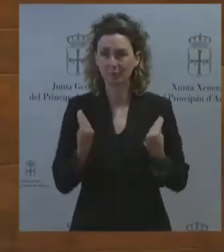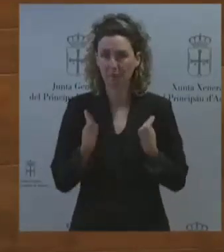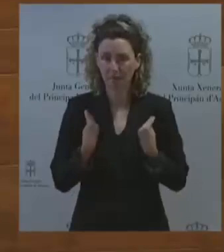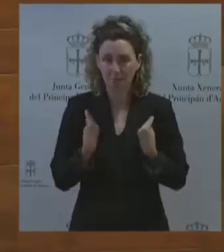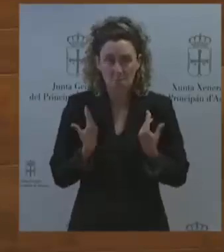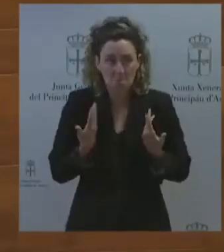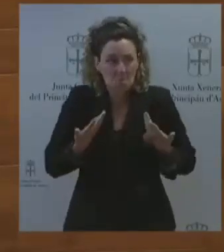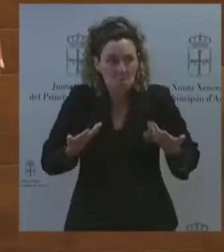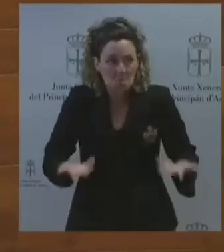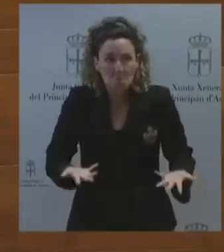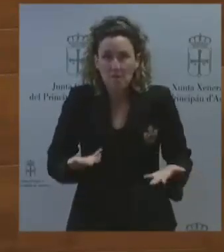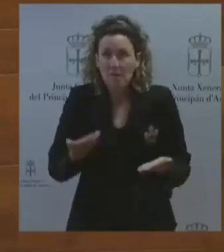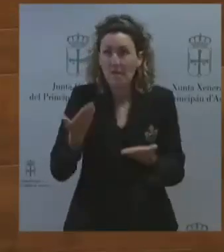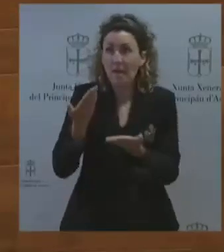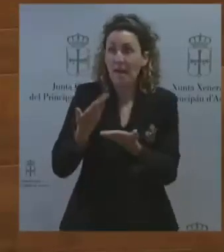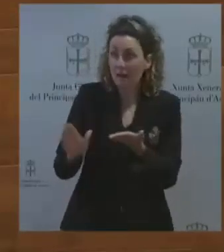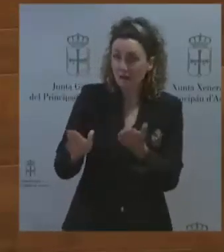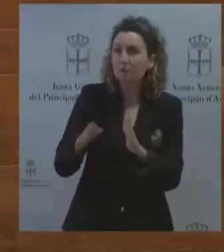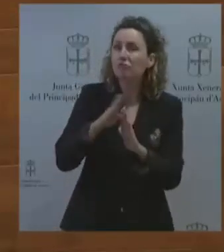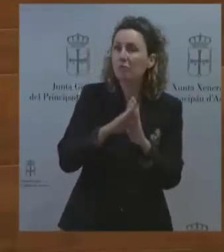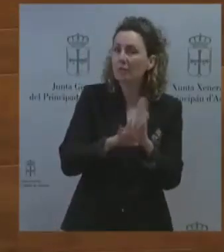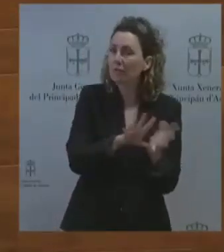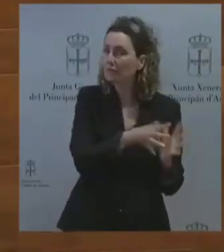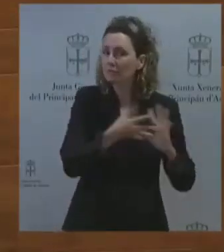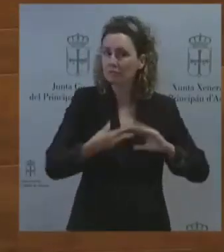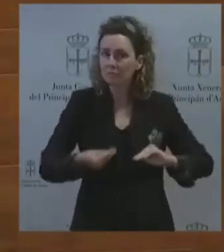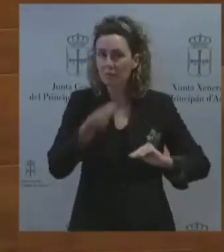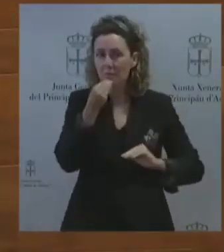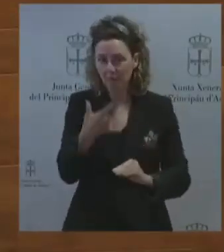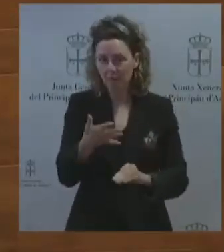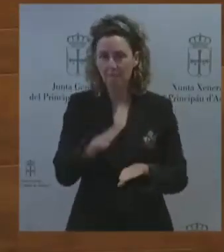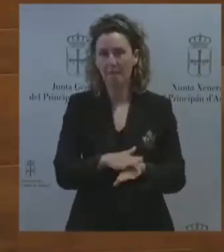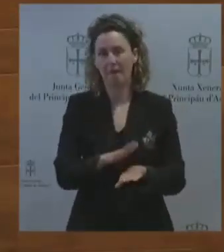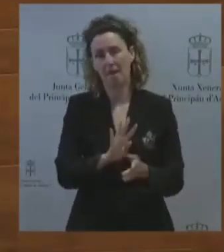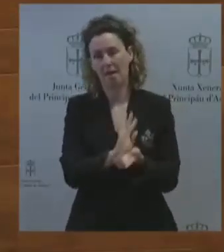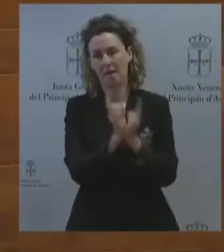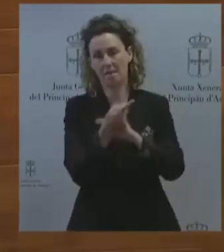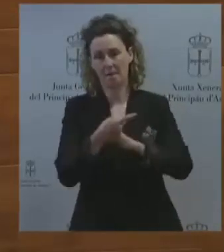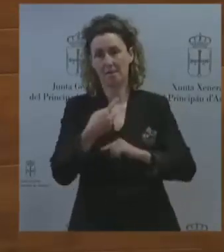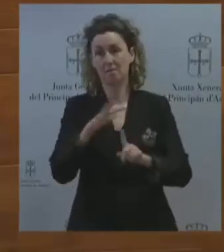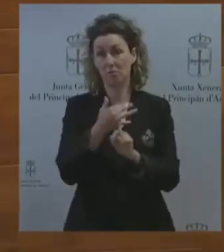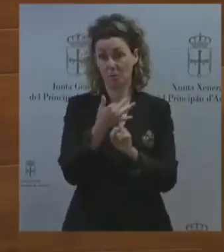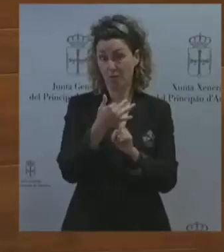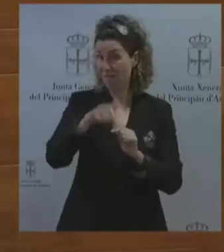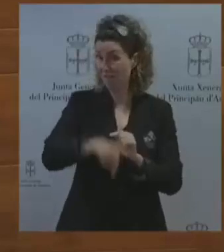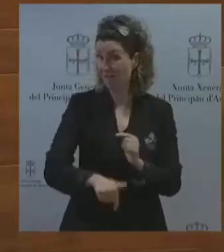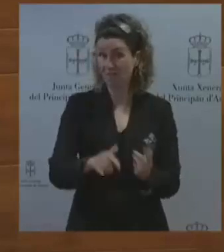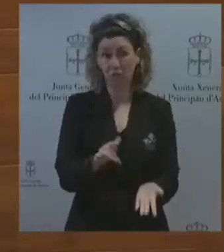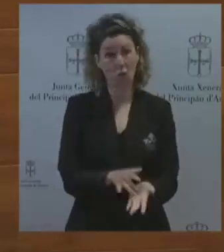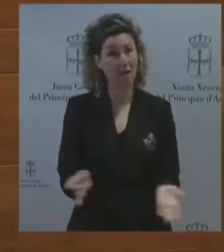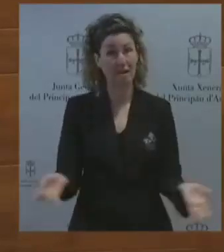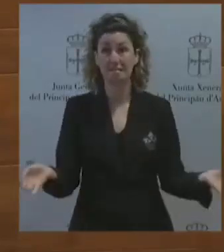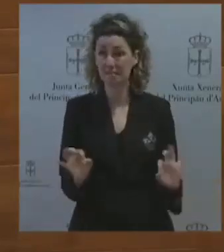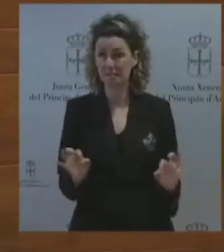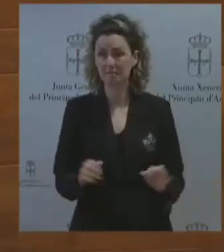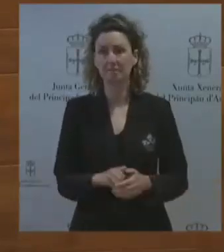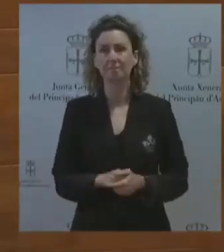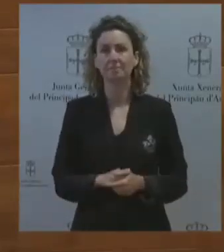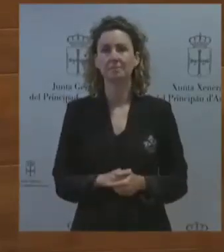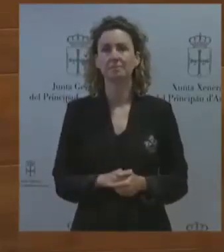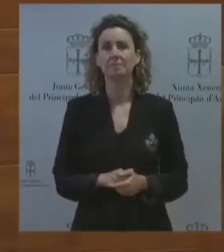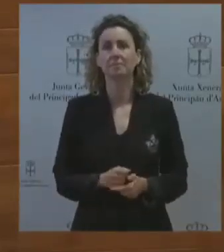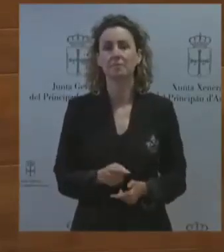medidas adecuadas para revertir esta situación, cosa que no se está haciendo aquí en Asturias. Usted pasará a la historia como el